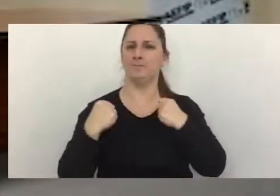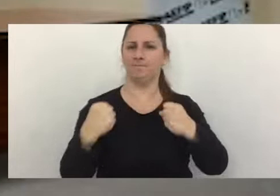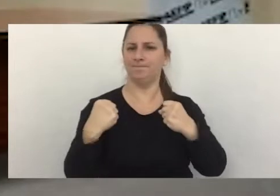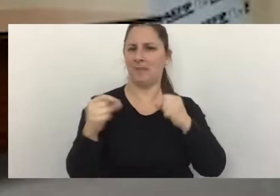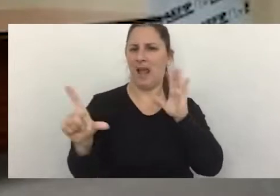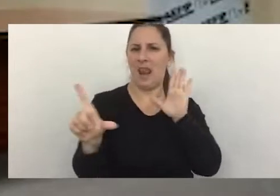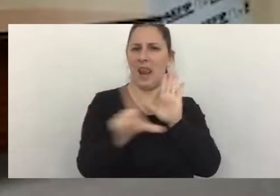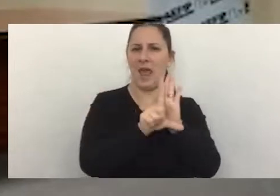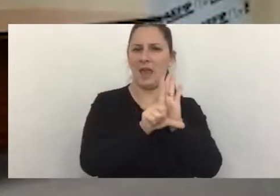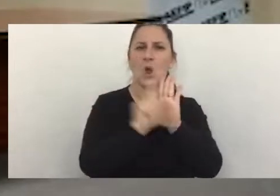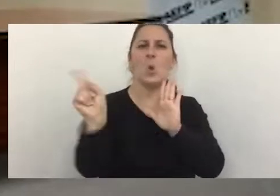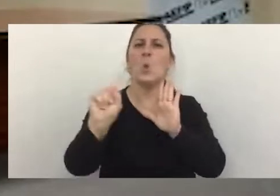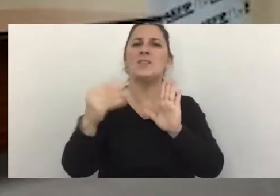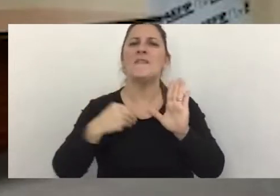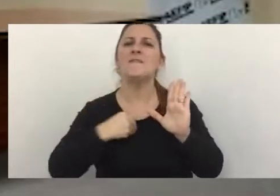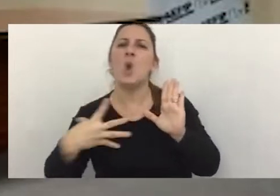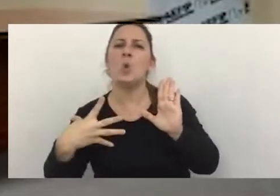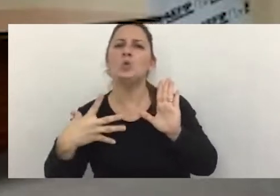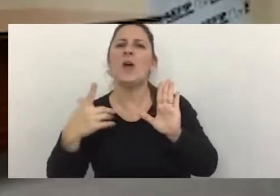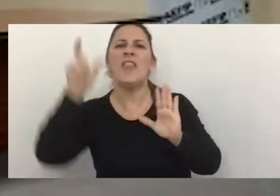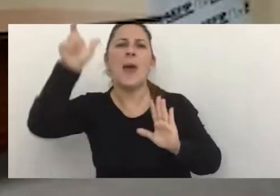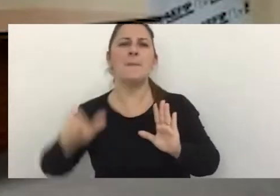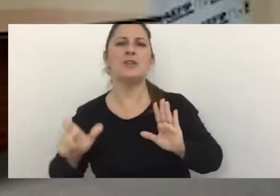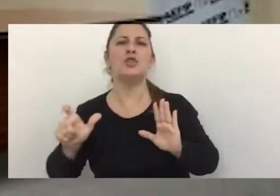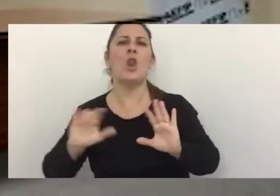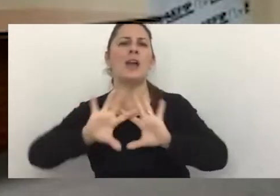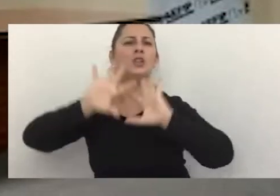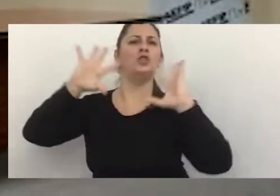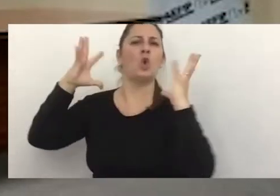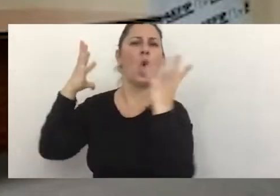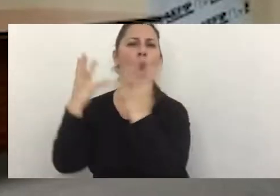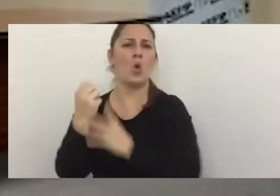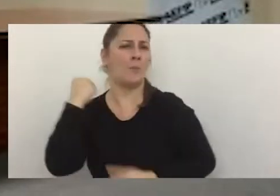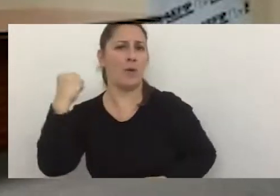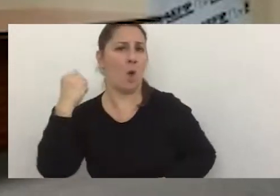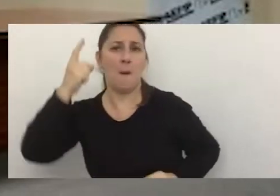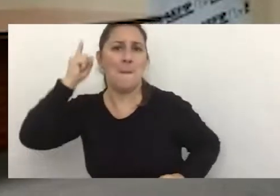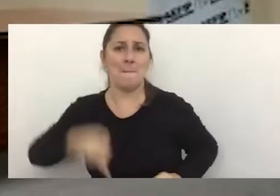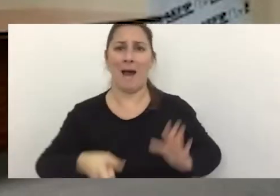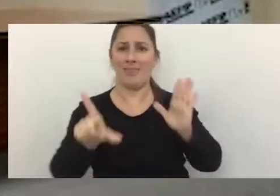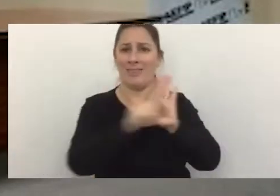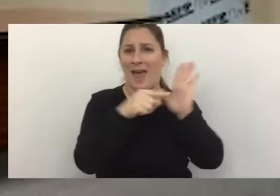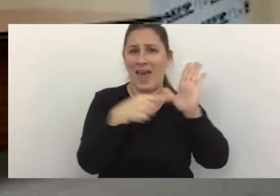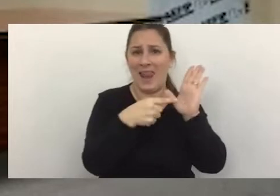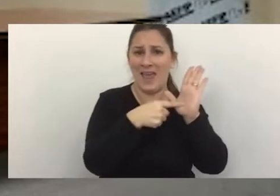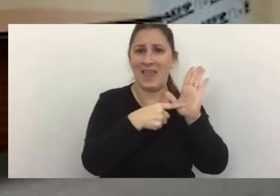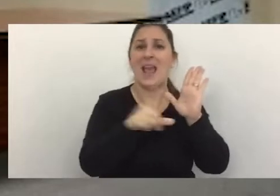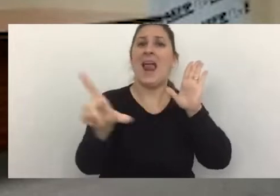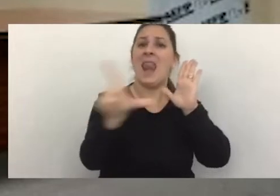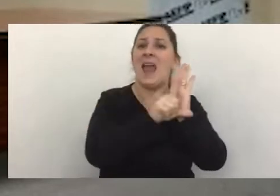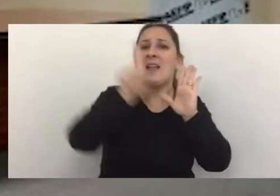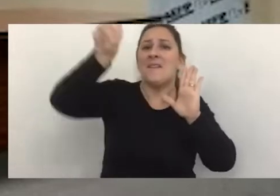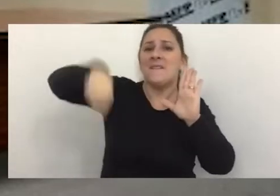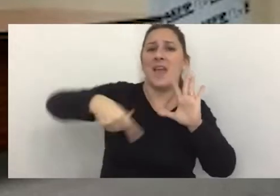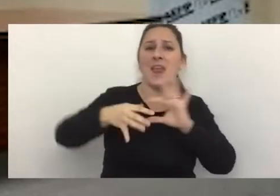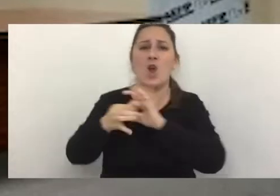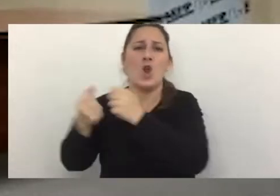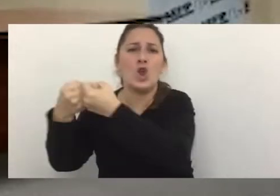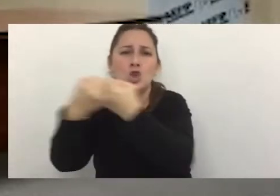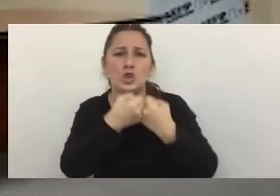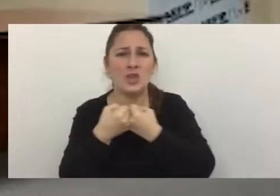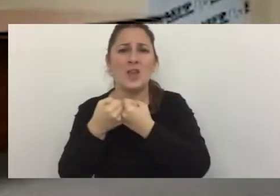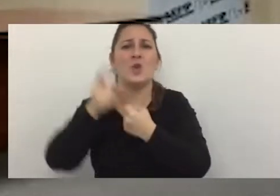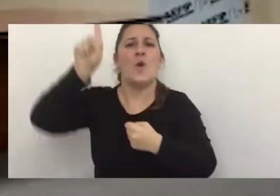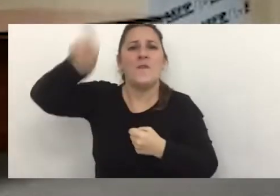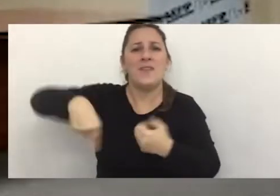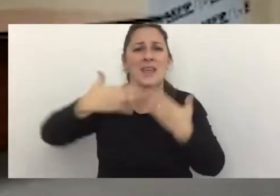no la voluntad de quien tiene el poder, sino la voluntad de la ley. Y la ley consensuada, la ley democrática, con todas las